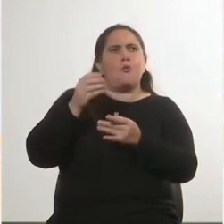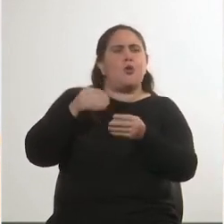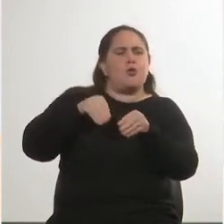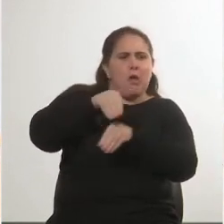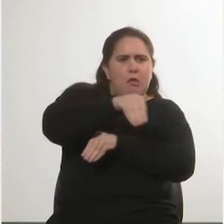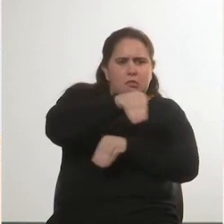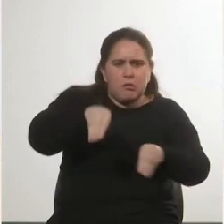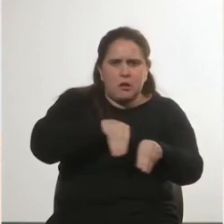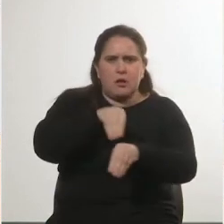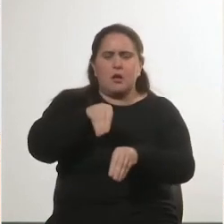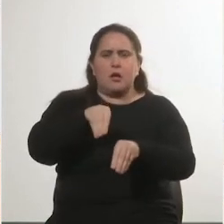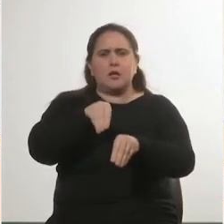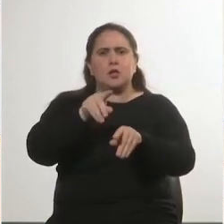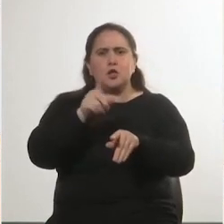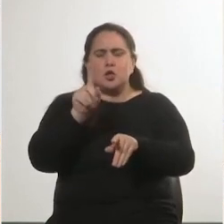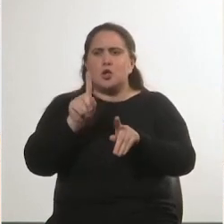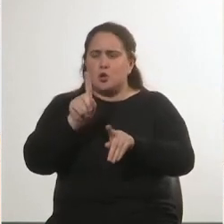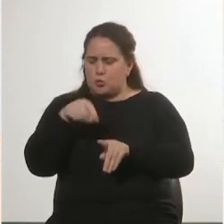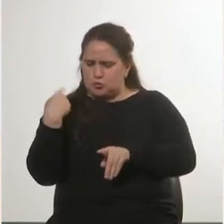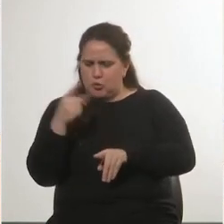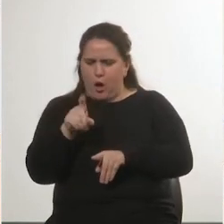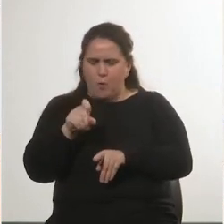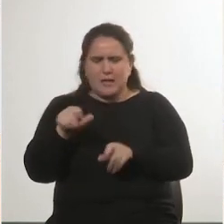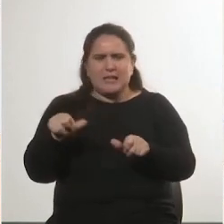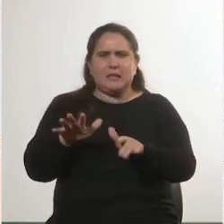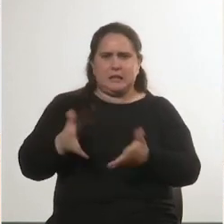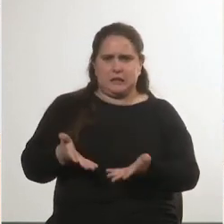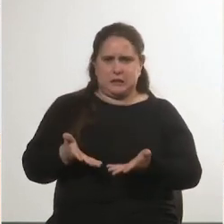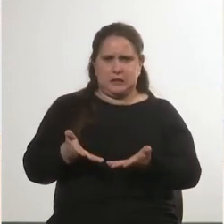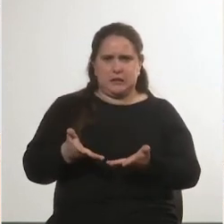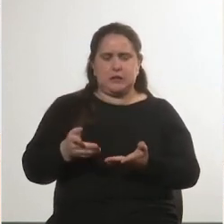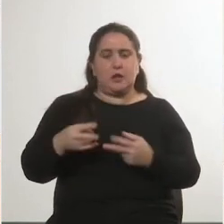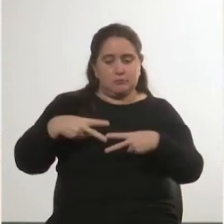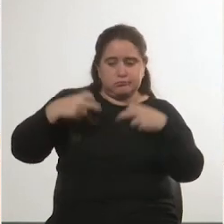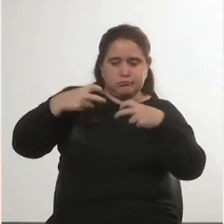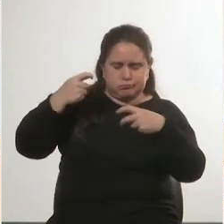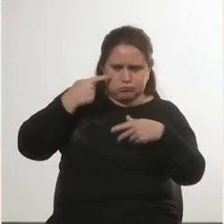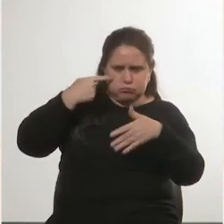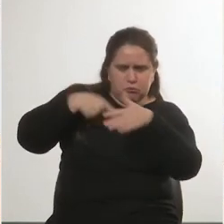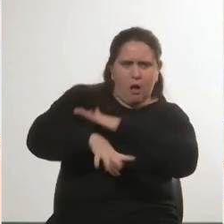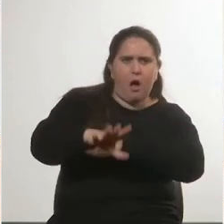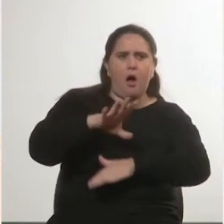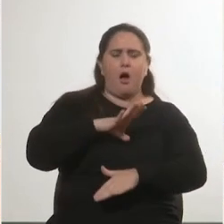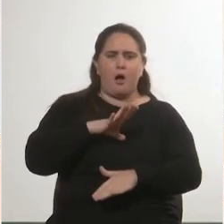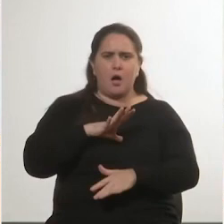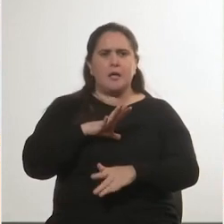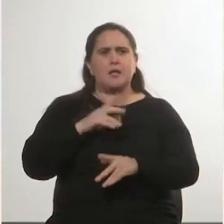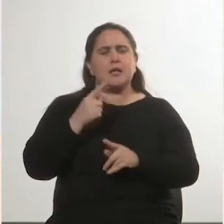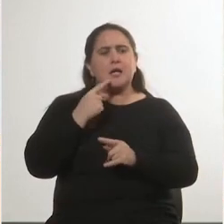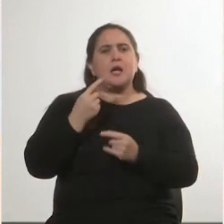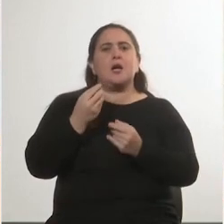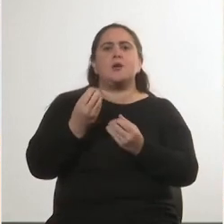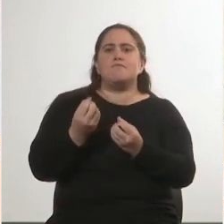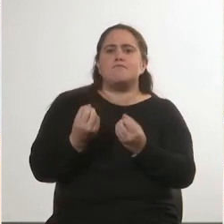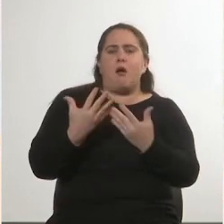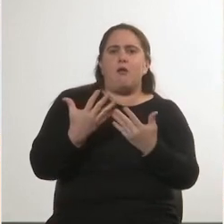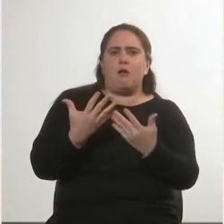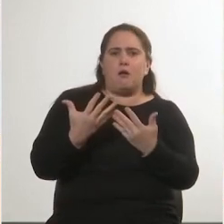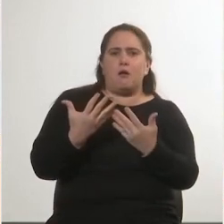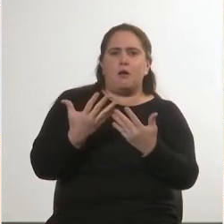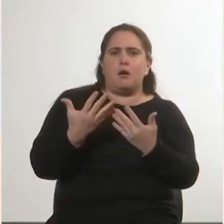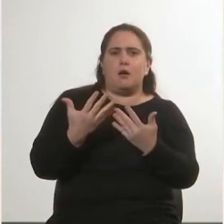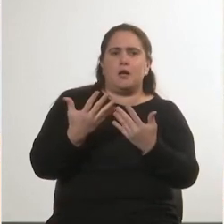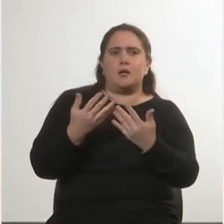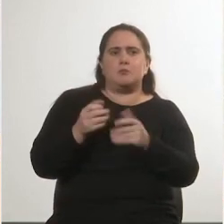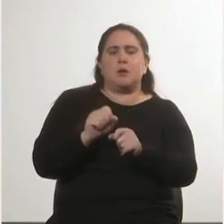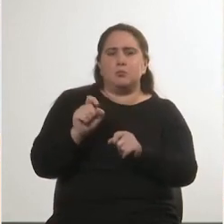¿en qué derivamos el agua nosotros? ¿Se han hecho estudios profundos de qué efecto tiene en